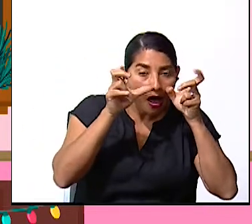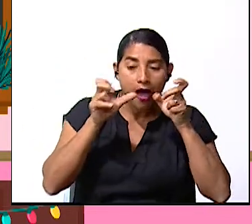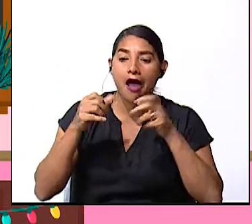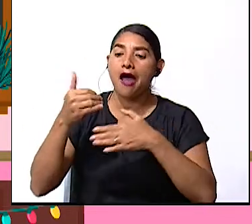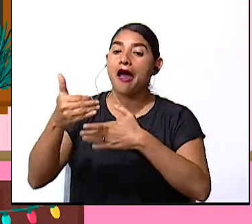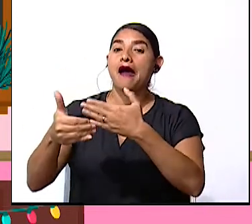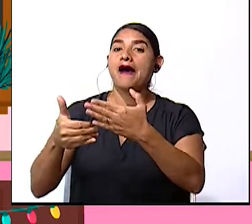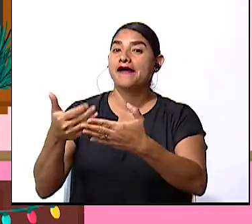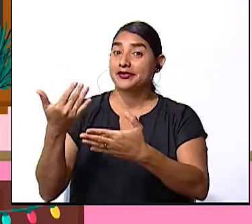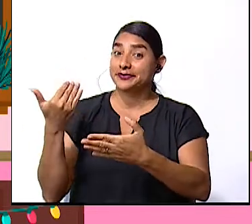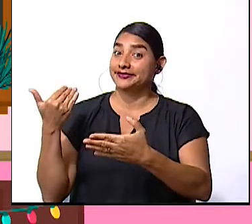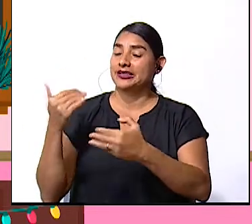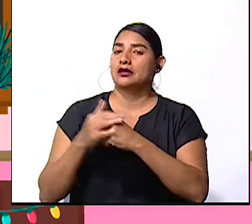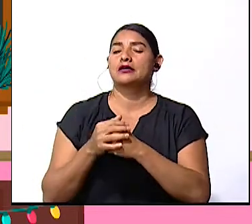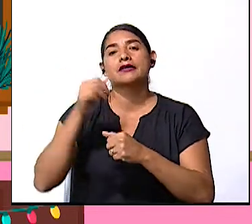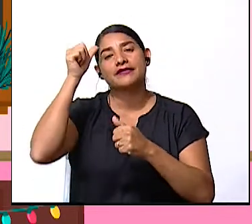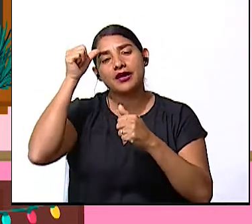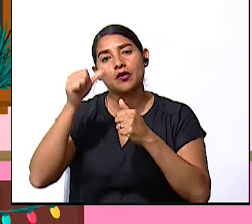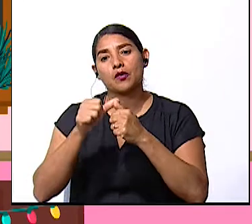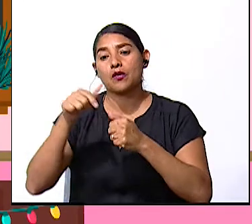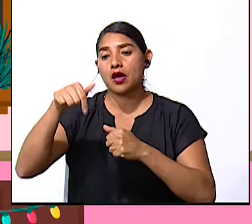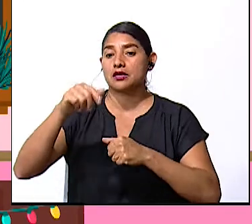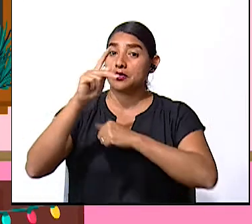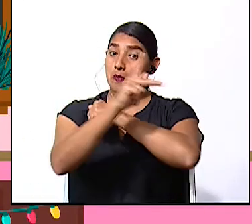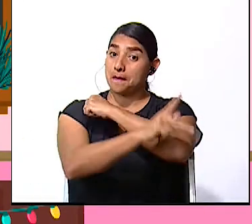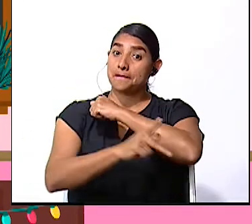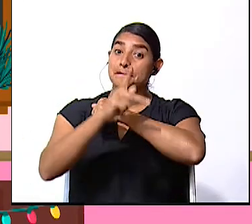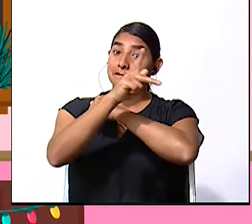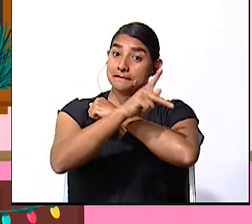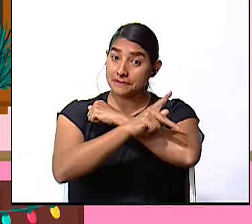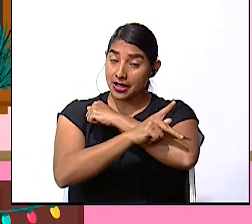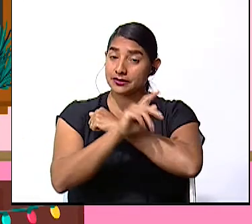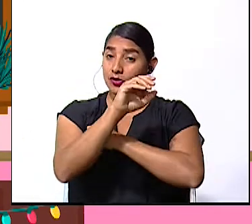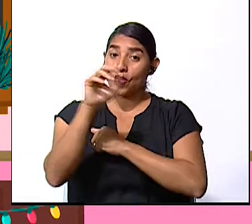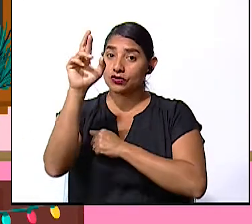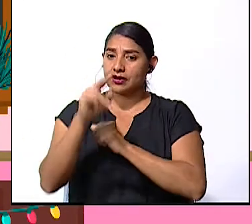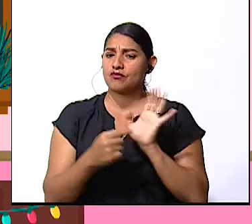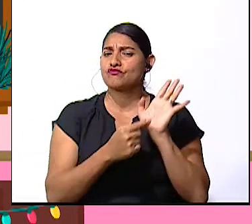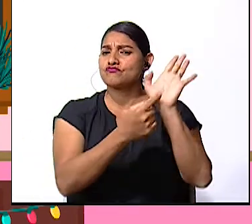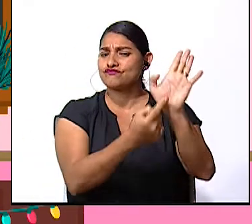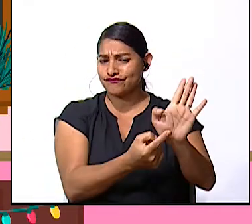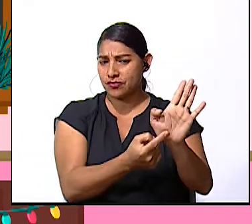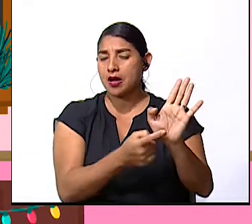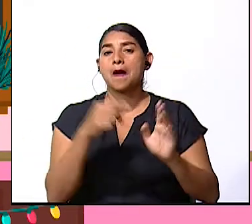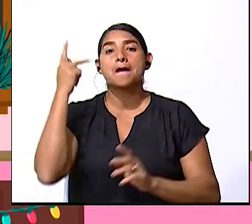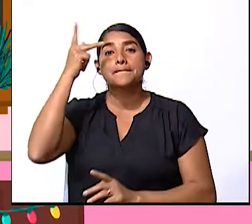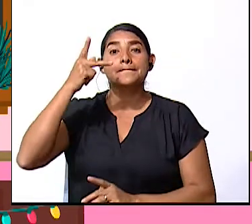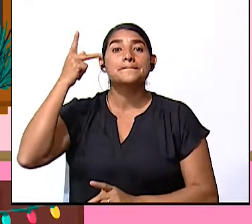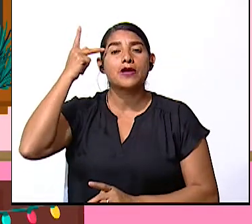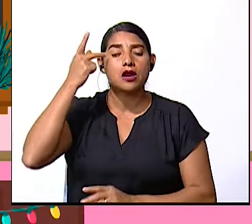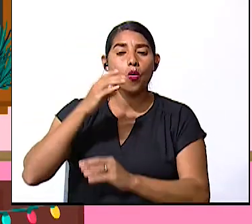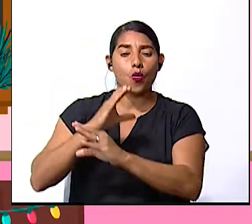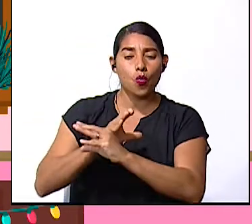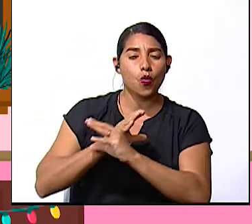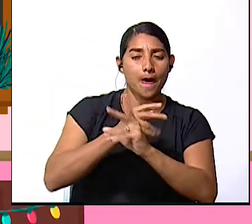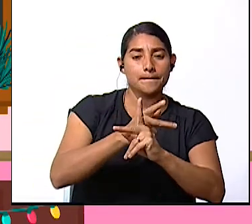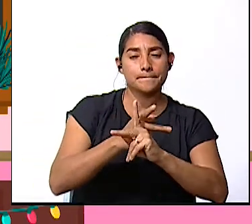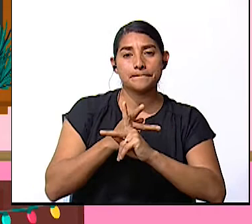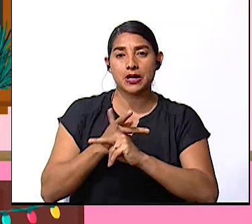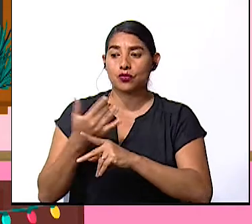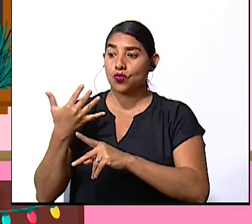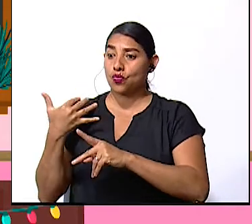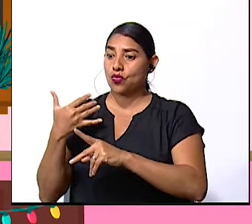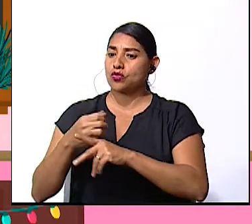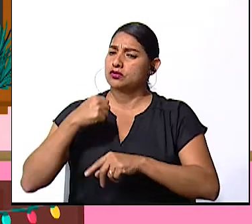atención. Bueno, les recuerdo que nuestro país ha sido reconocido a nivel mundial por las políticas de conservación que hay, porque